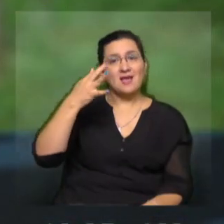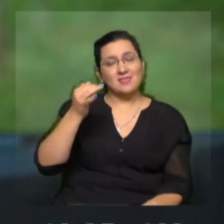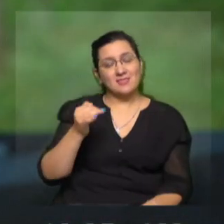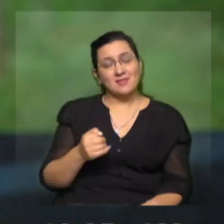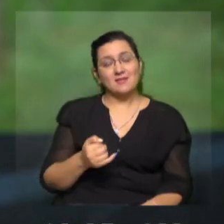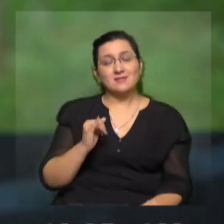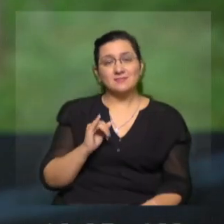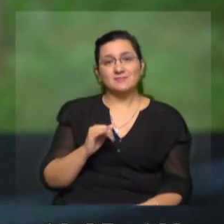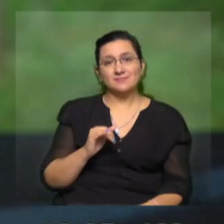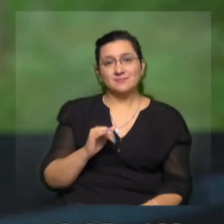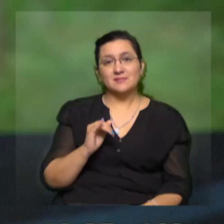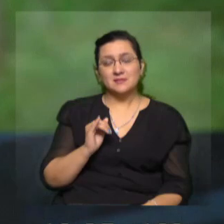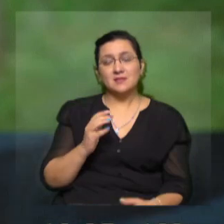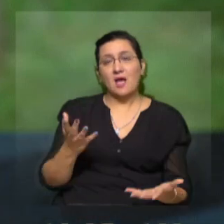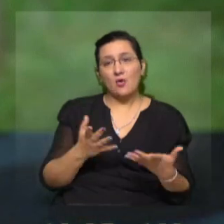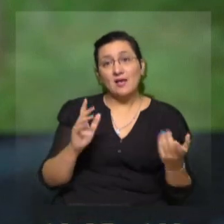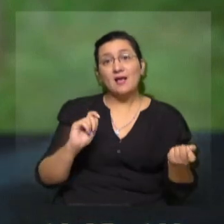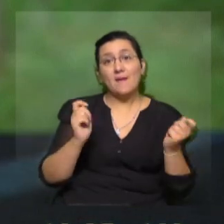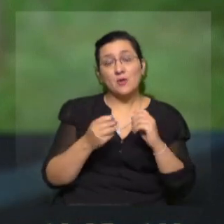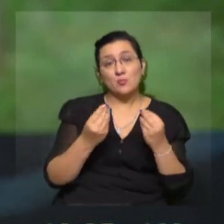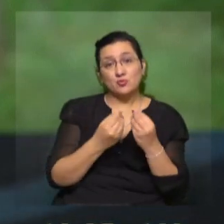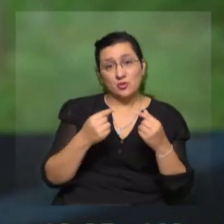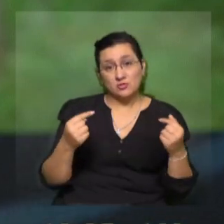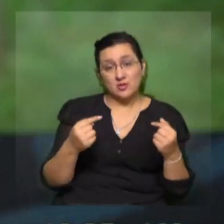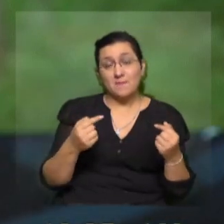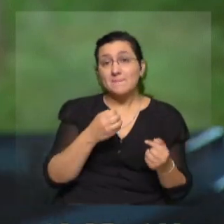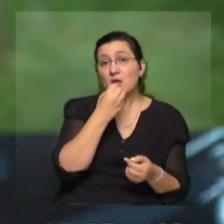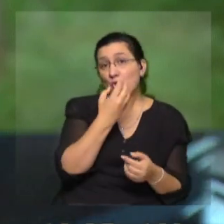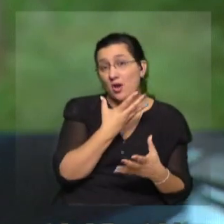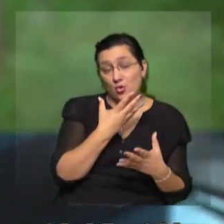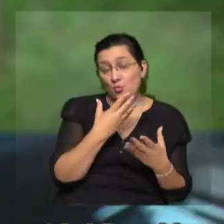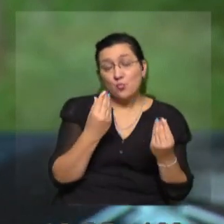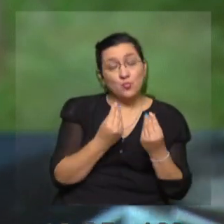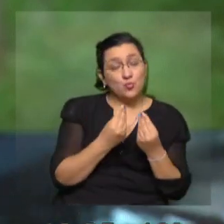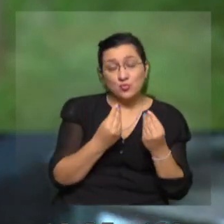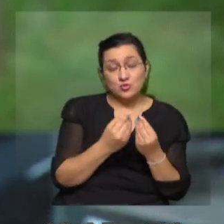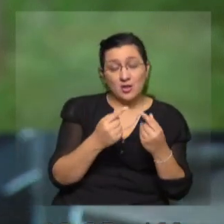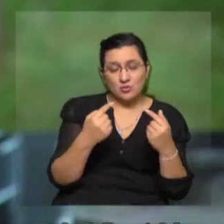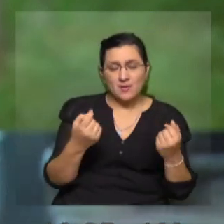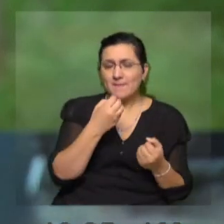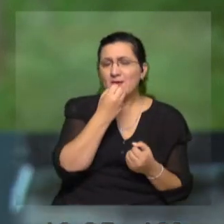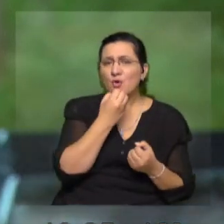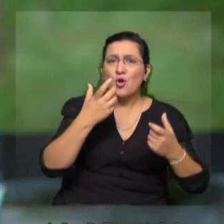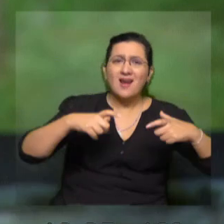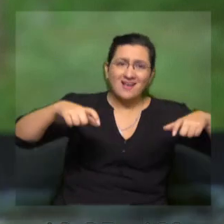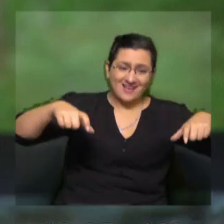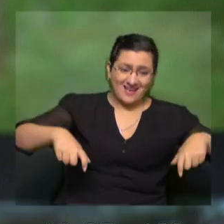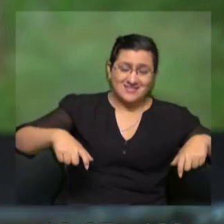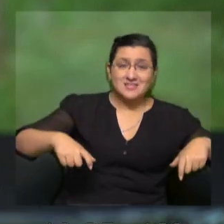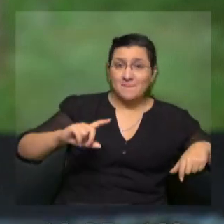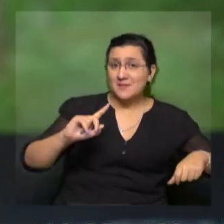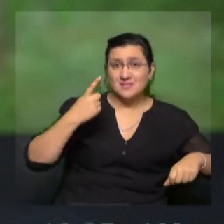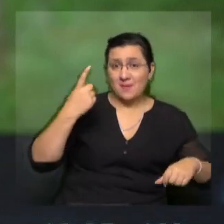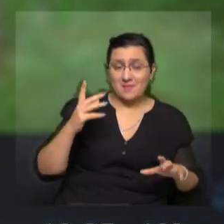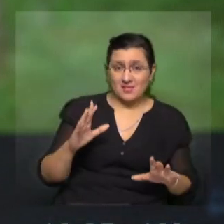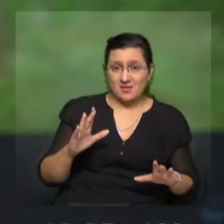ha cambiado mucho, ha mejorado un montón, todo, ha mejorado las canchas principalmente, ha